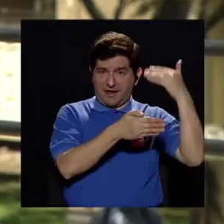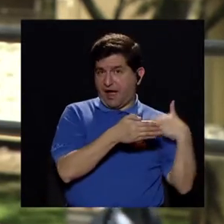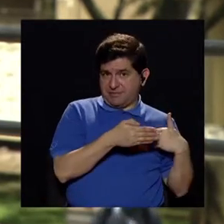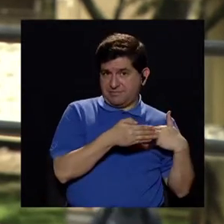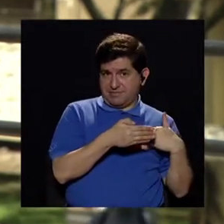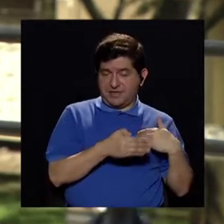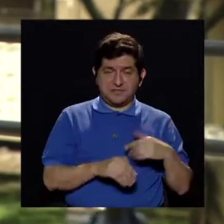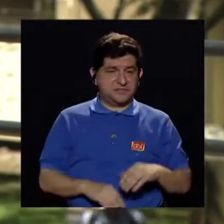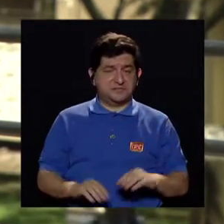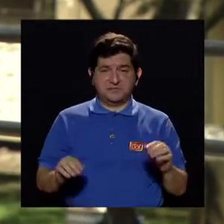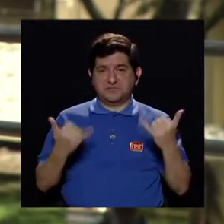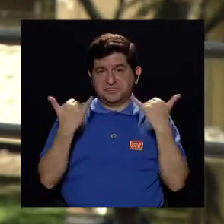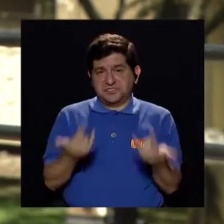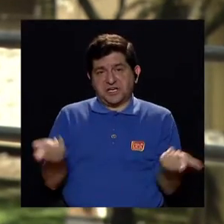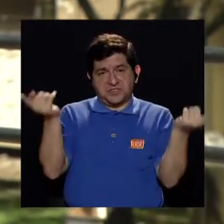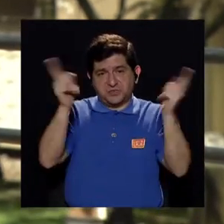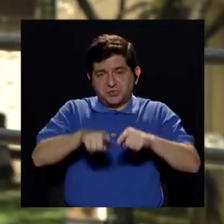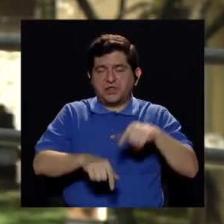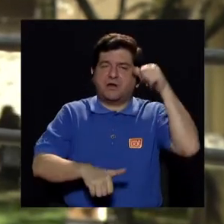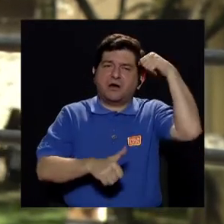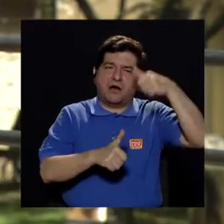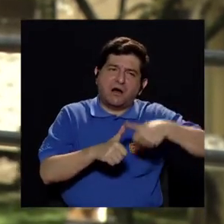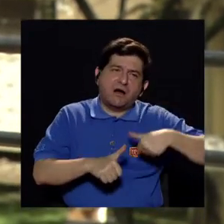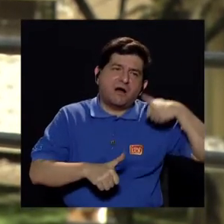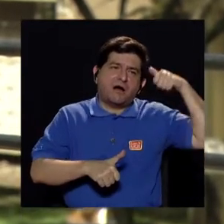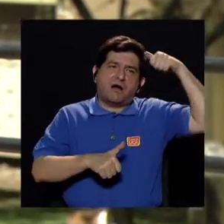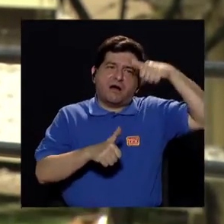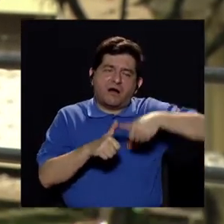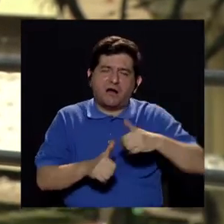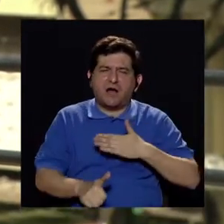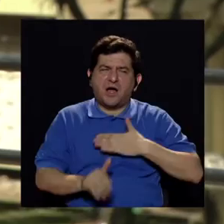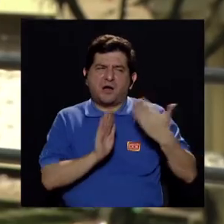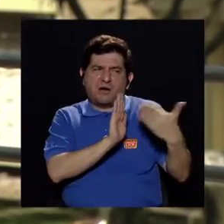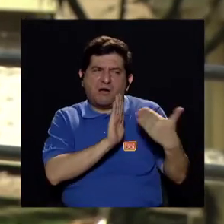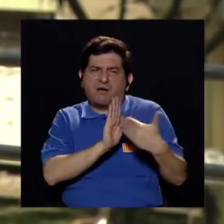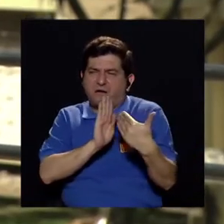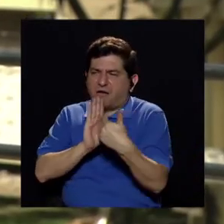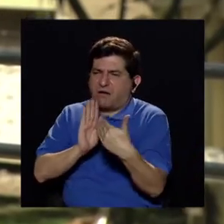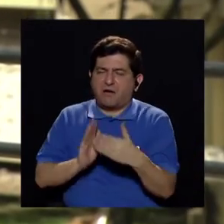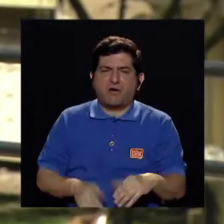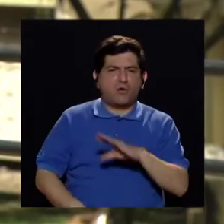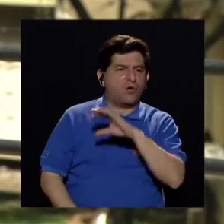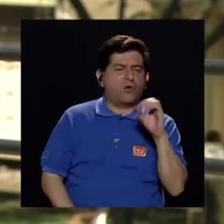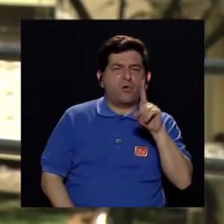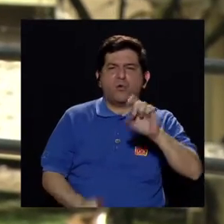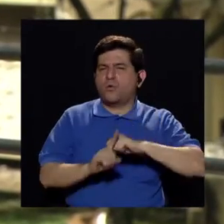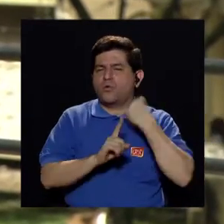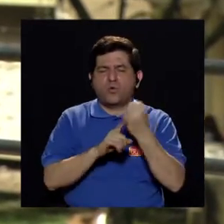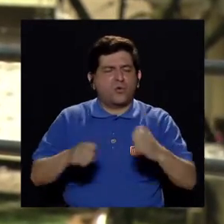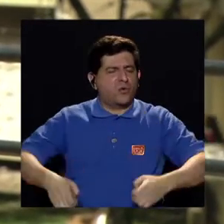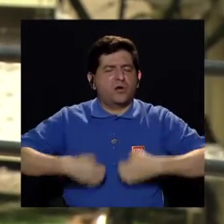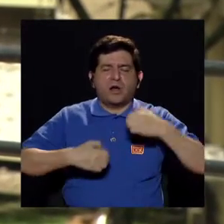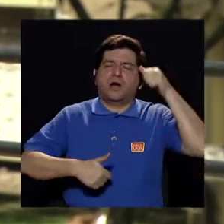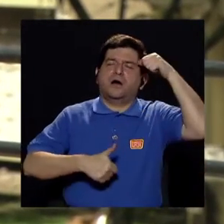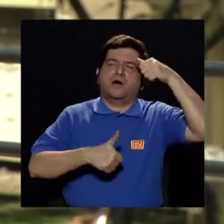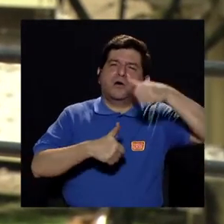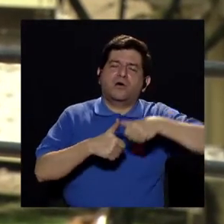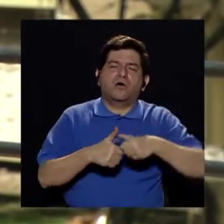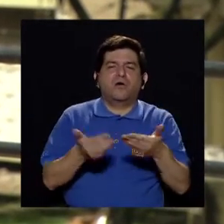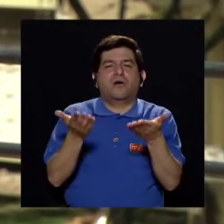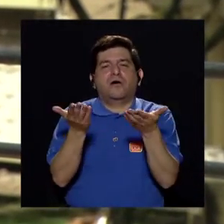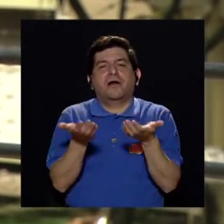en algo que ya no sucedió, recordando que me hicieron, que porque ya no existe aquella situación,